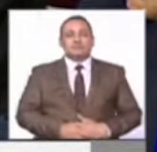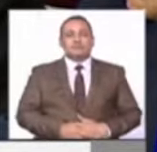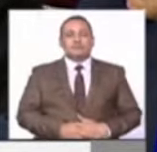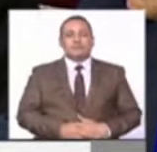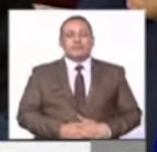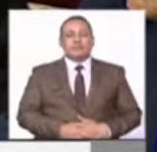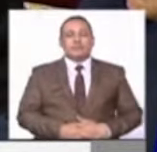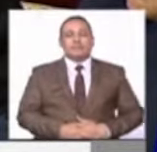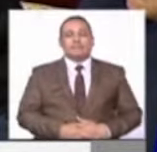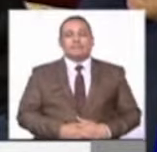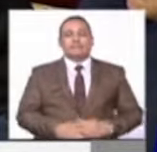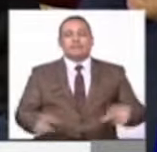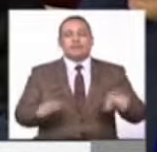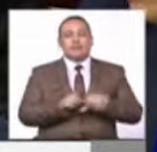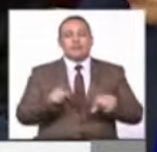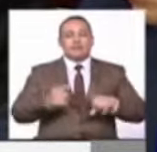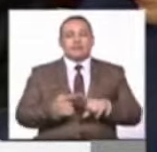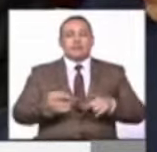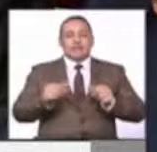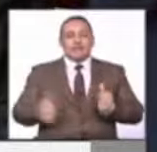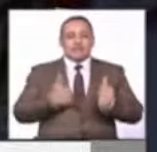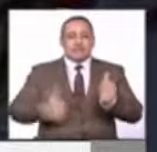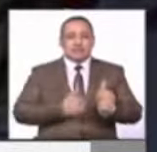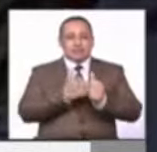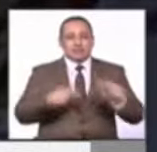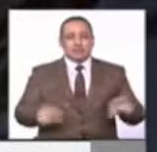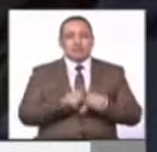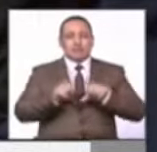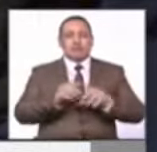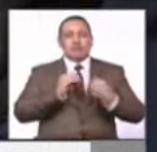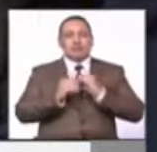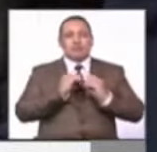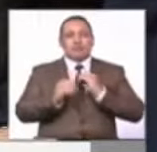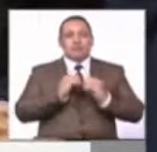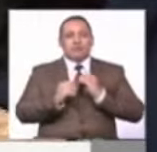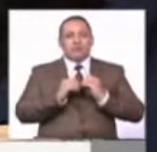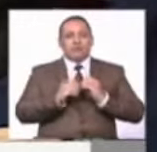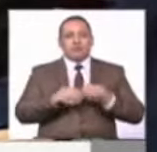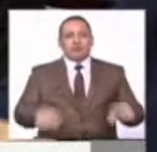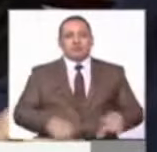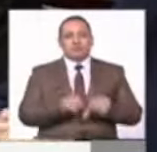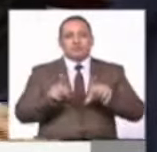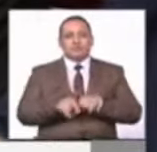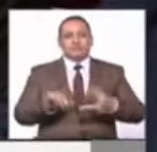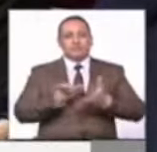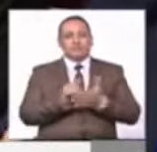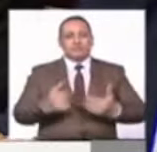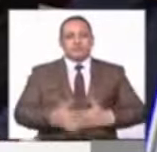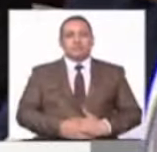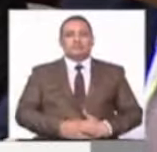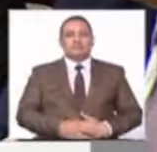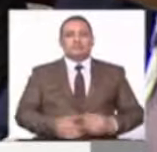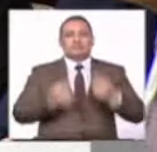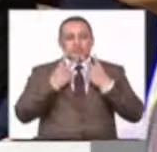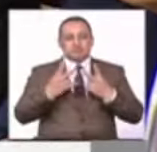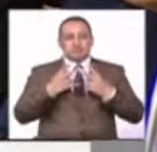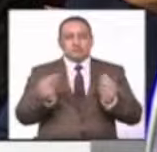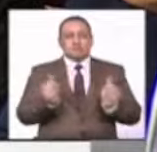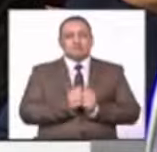emite le da seguimiento lo puede modificar le da contenido a